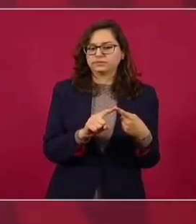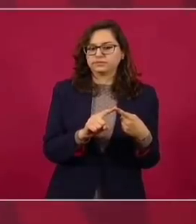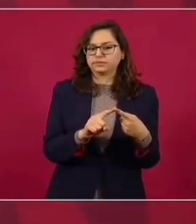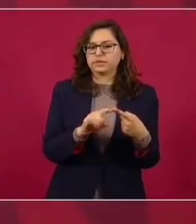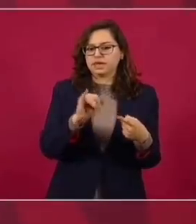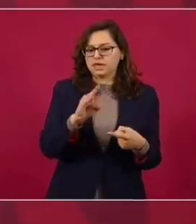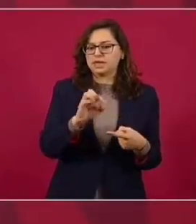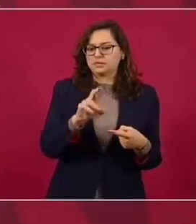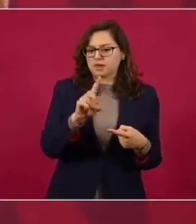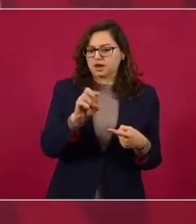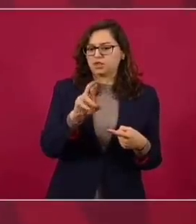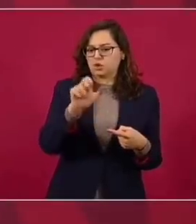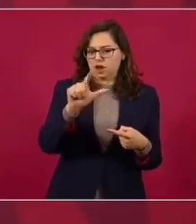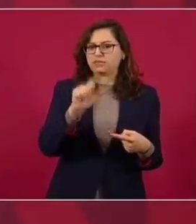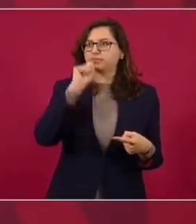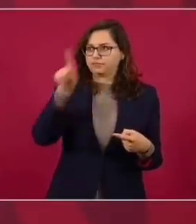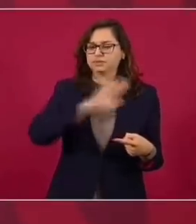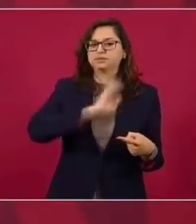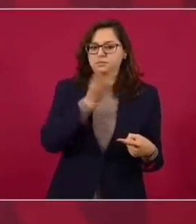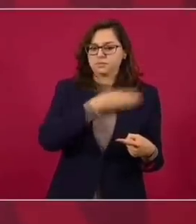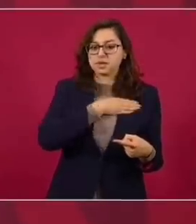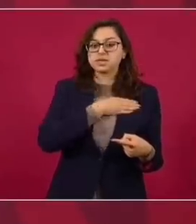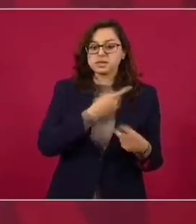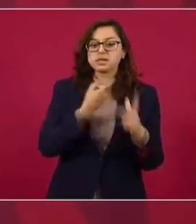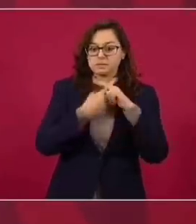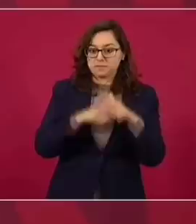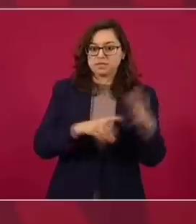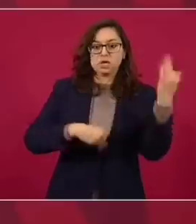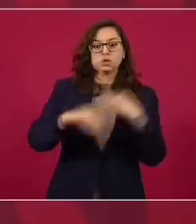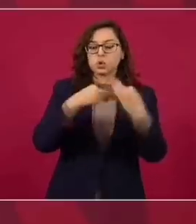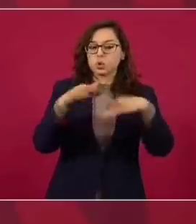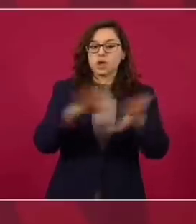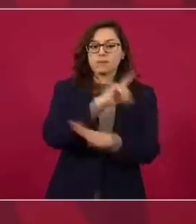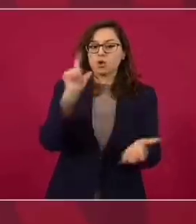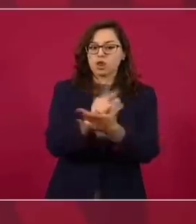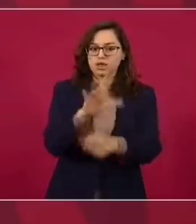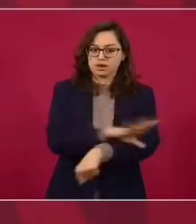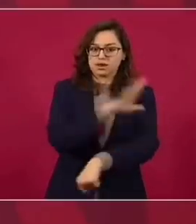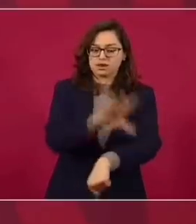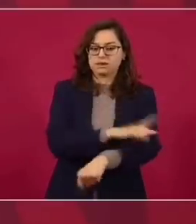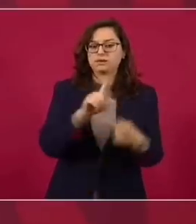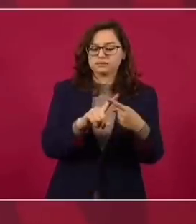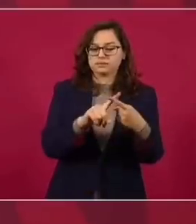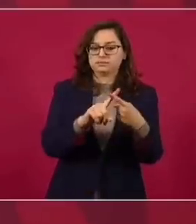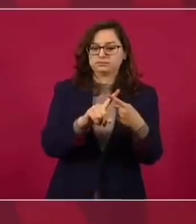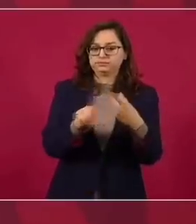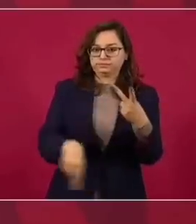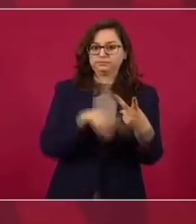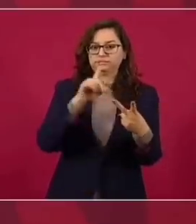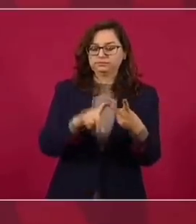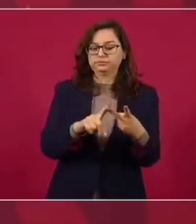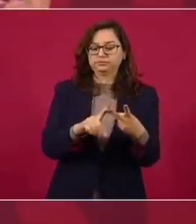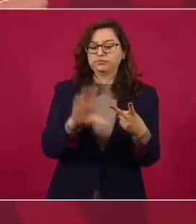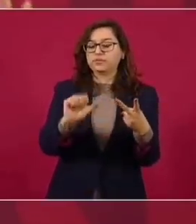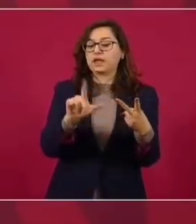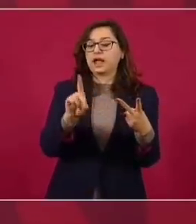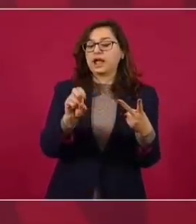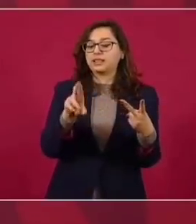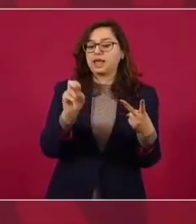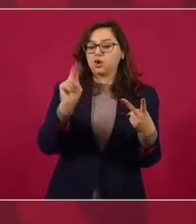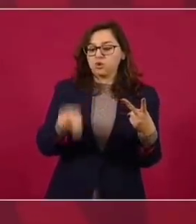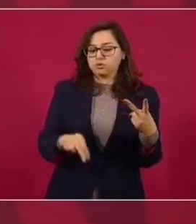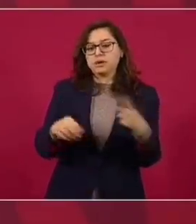Cuando empiezan con toda la reforma eléctrica. Luego, Calderón,